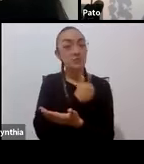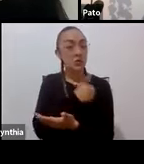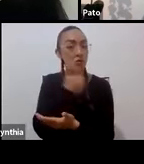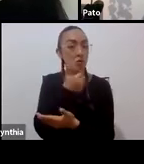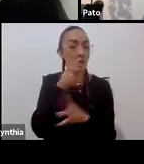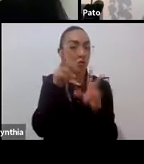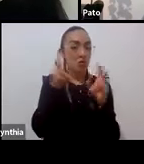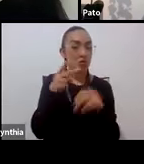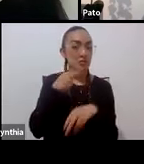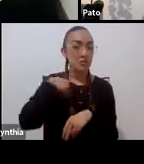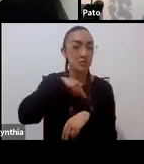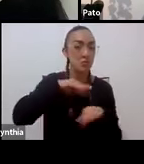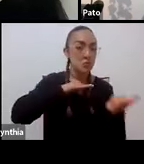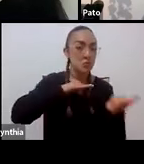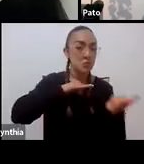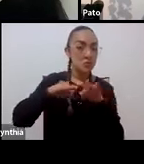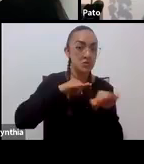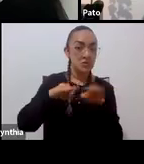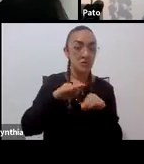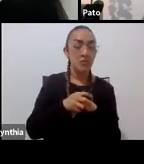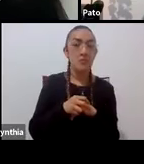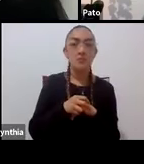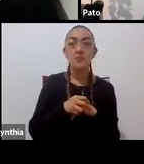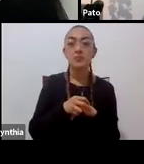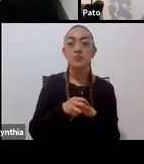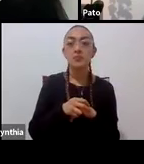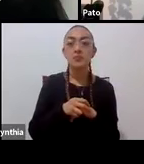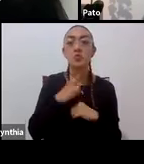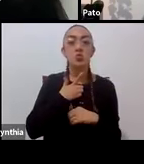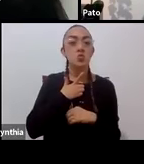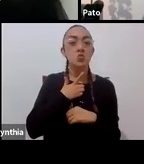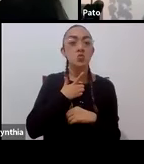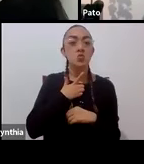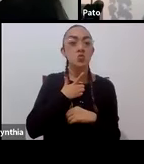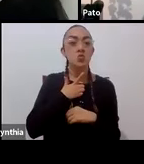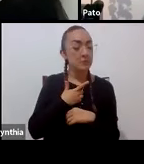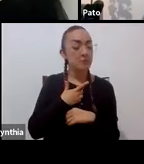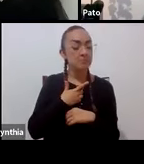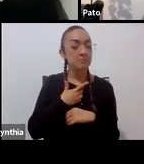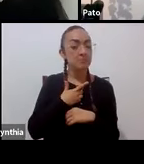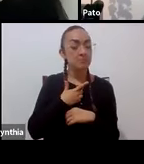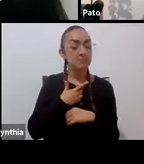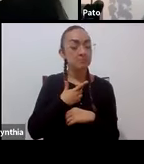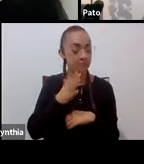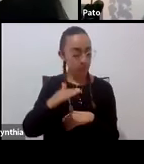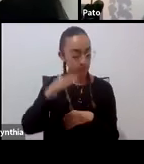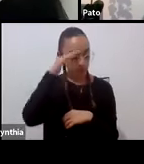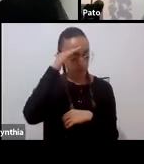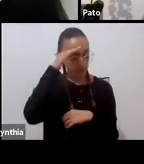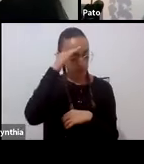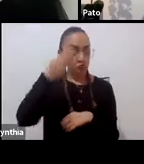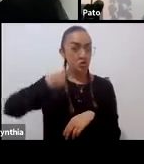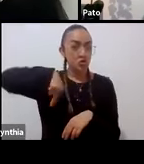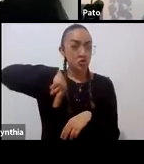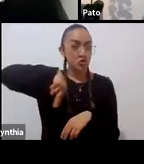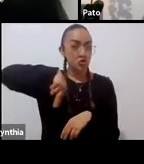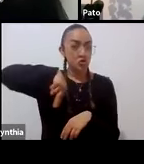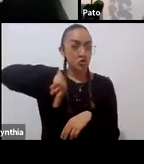en los que estamos trabajando. Nos gusta pensarnos radicalmente incluyentes, ¿no?